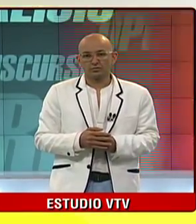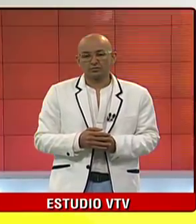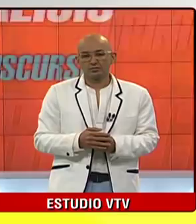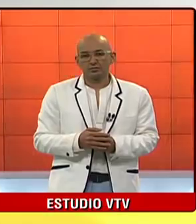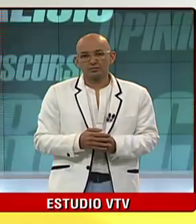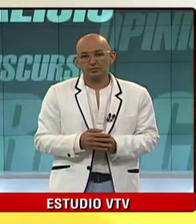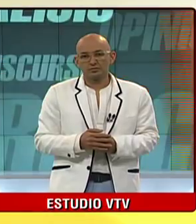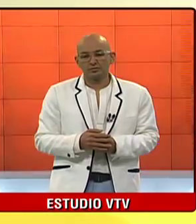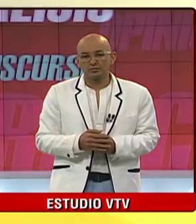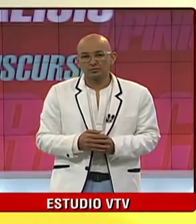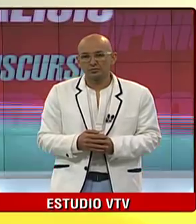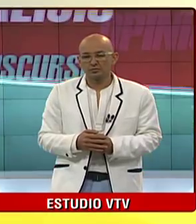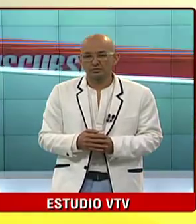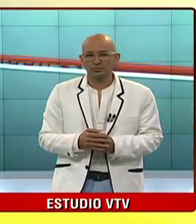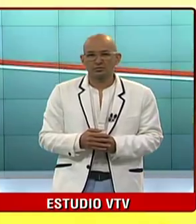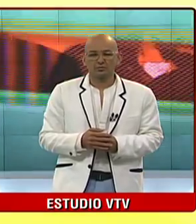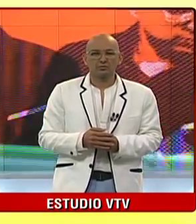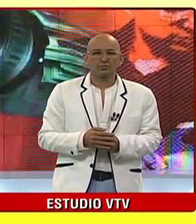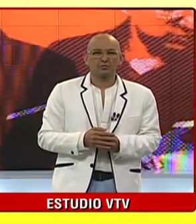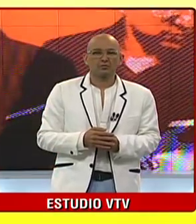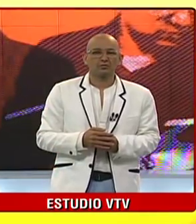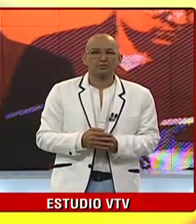Yo podría decirle que esto es